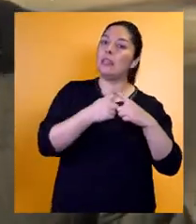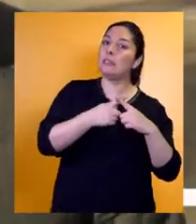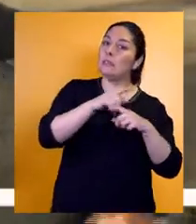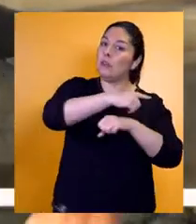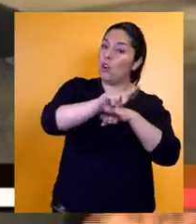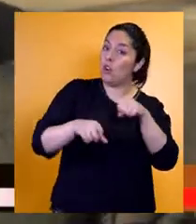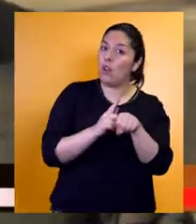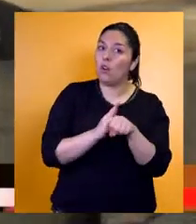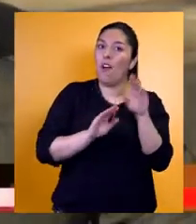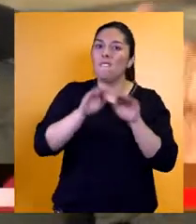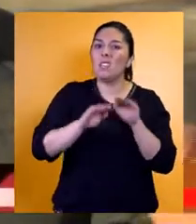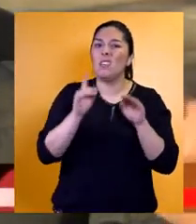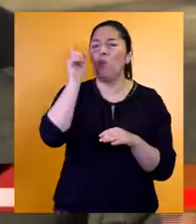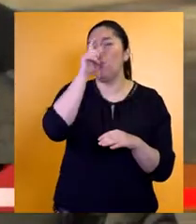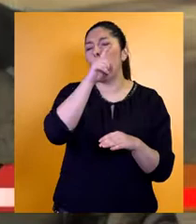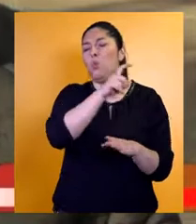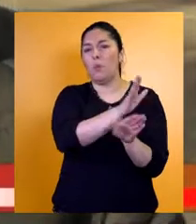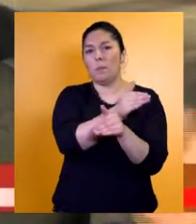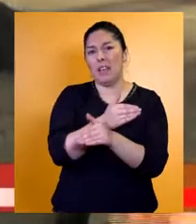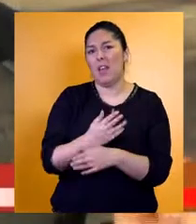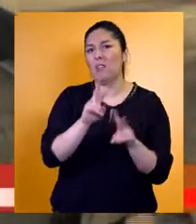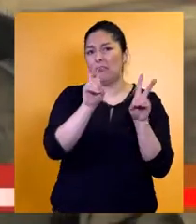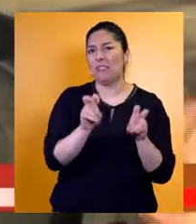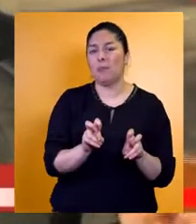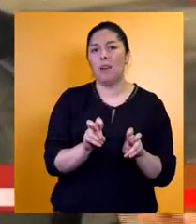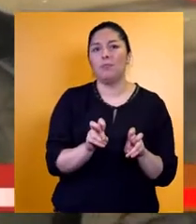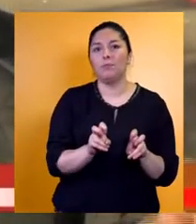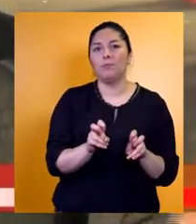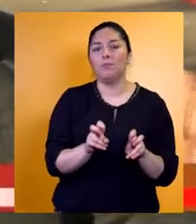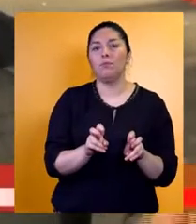décima región tiene un problema grave que se llama registros pesqueros.